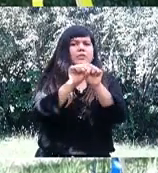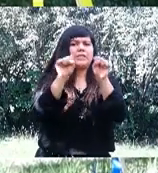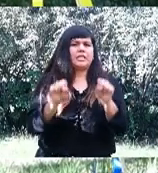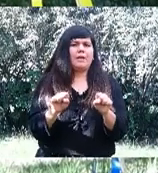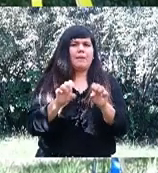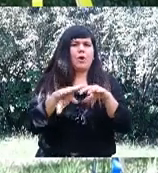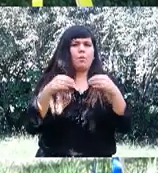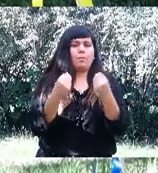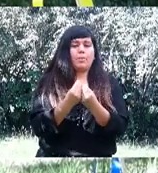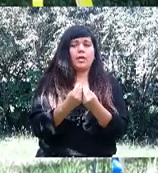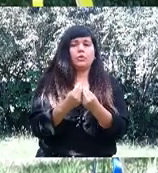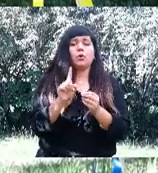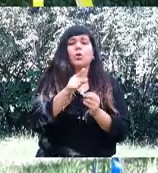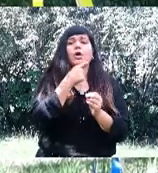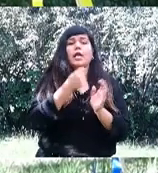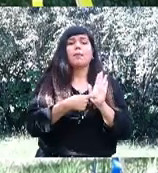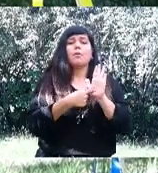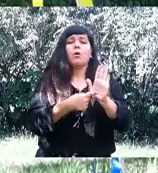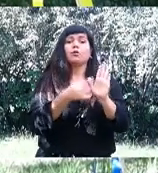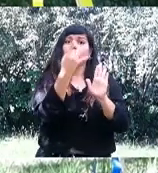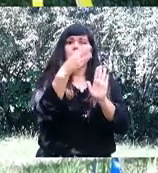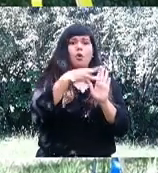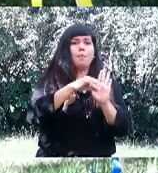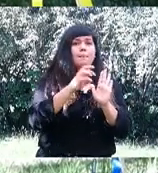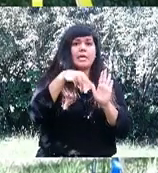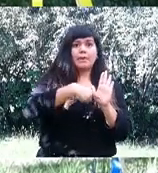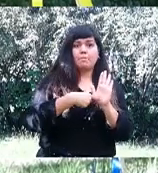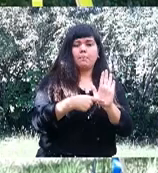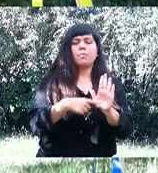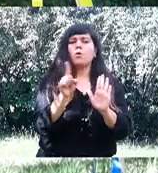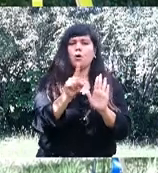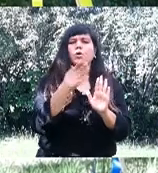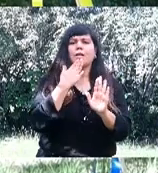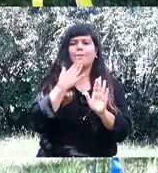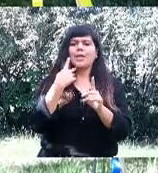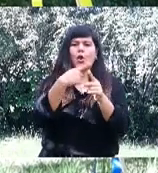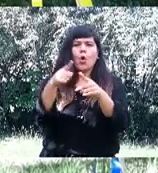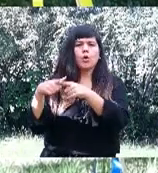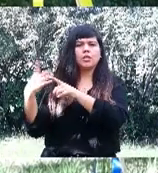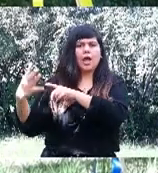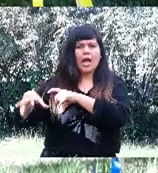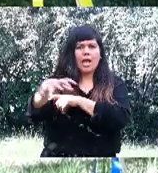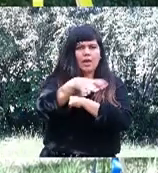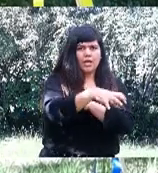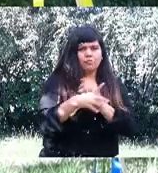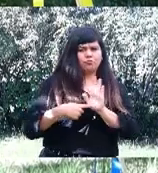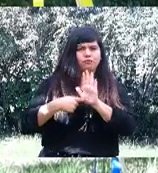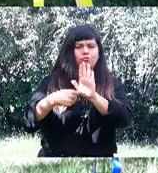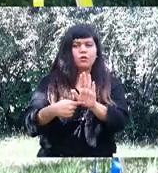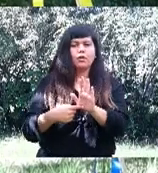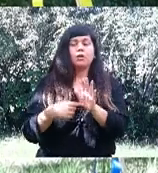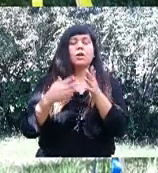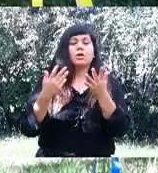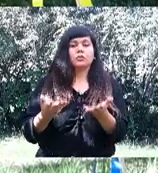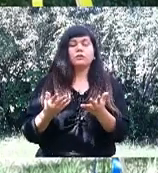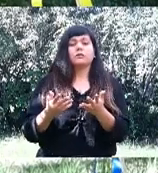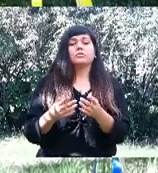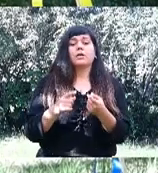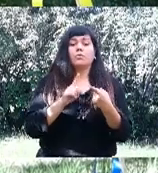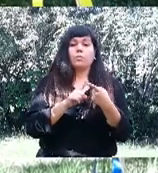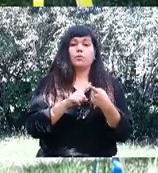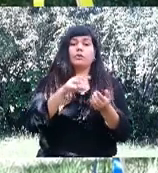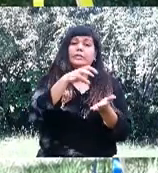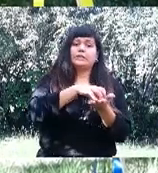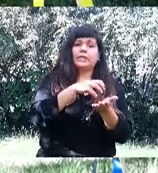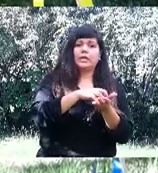comunicar más que solamente El M entonces así fue como creamos un sistema amplio donde Por una parte está el museo